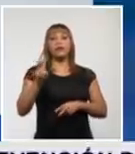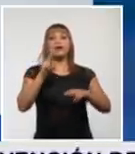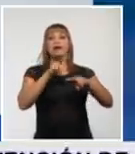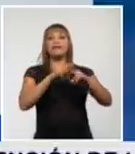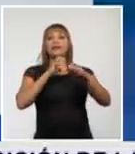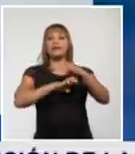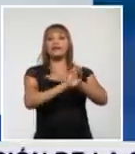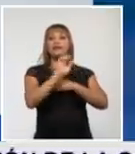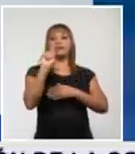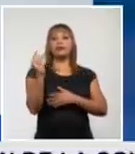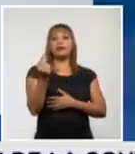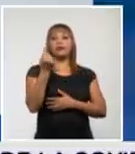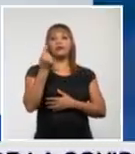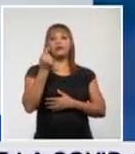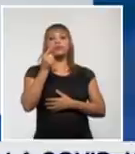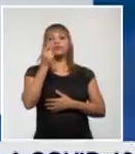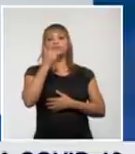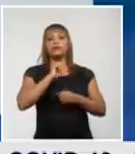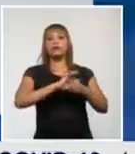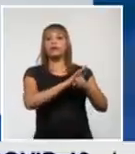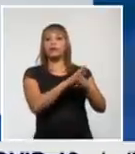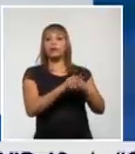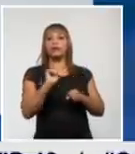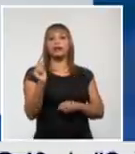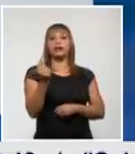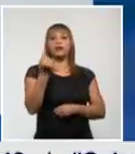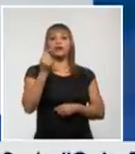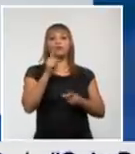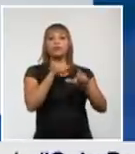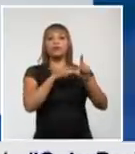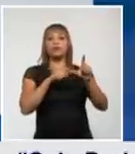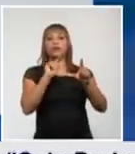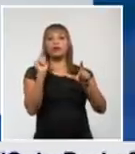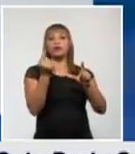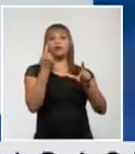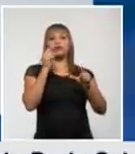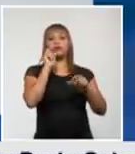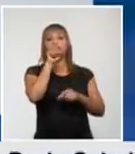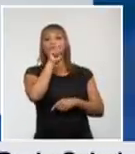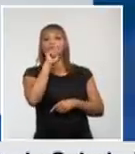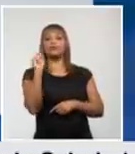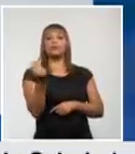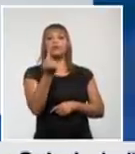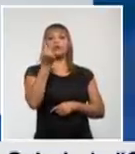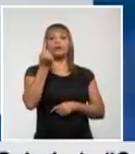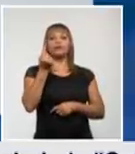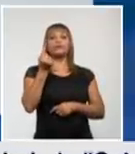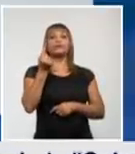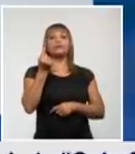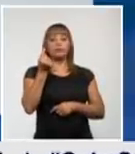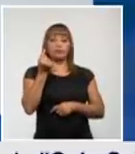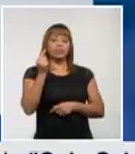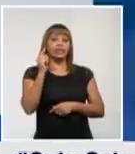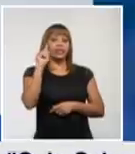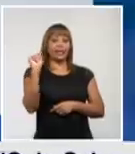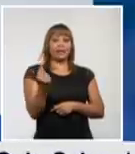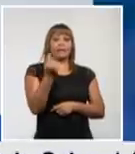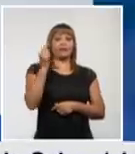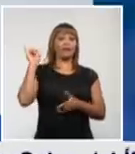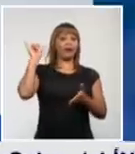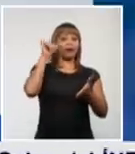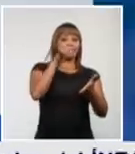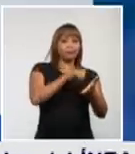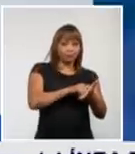1, de Arroyo Naranjo 1, de Regla 1, del Cotorro 1, y el caso importado, que